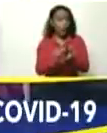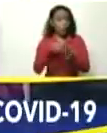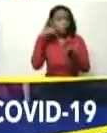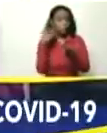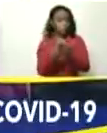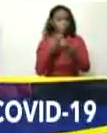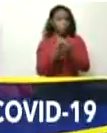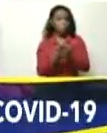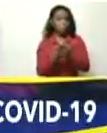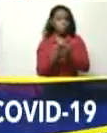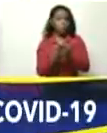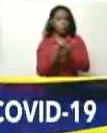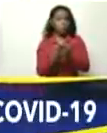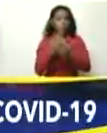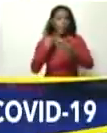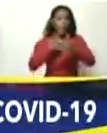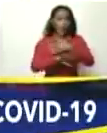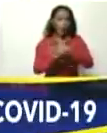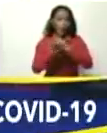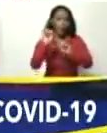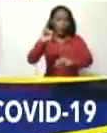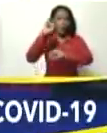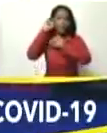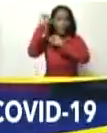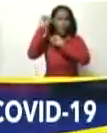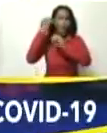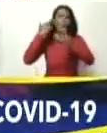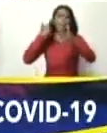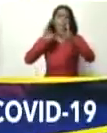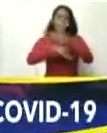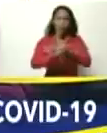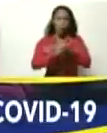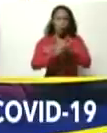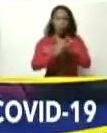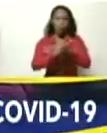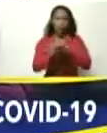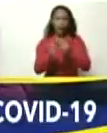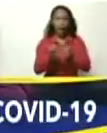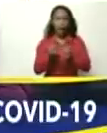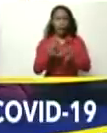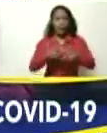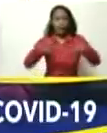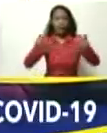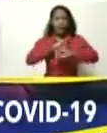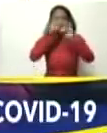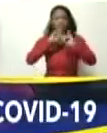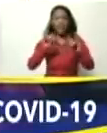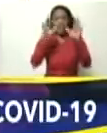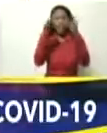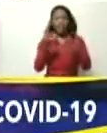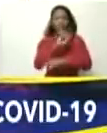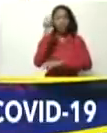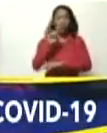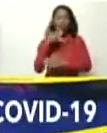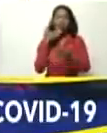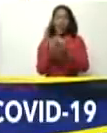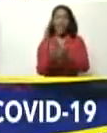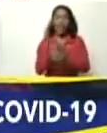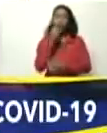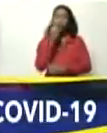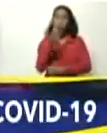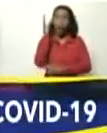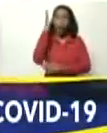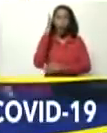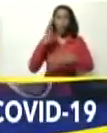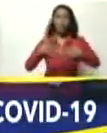certeza de que vamos a vencer, vamos a crecer. Feliz Navidad, Venezuela. Gracias, buena jornada